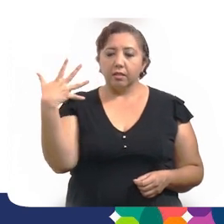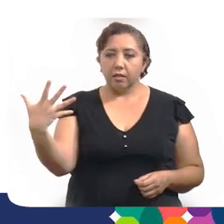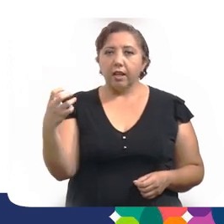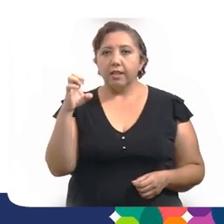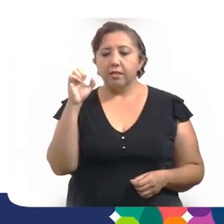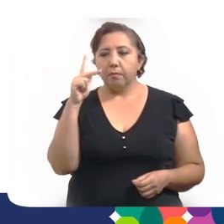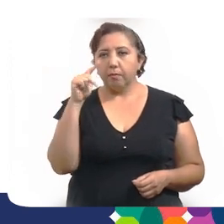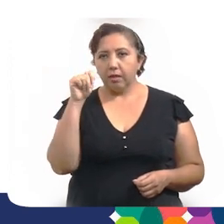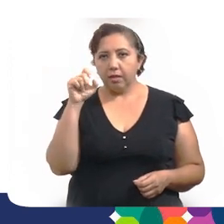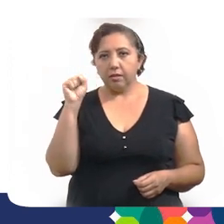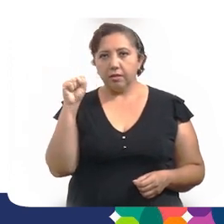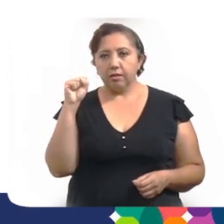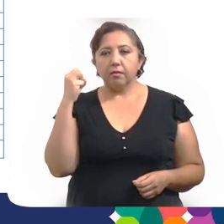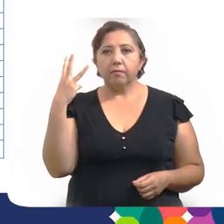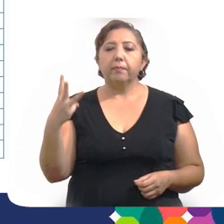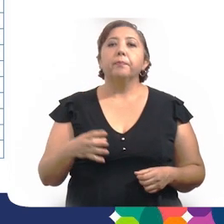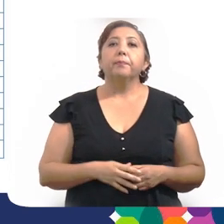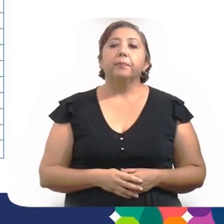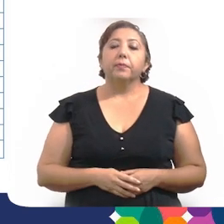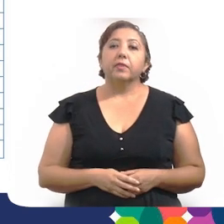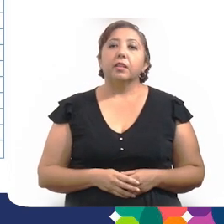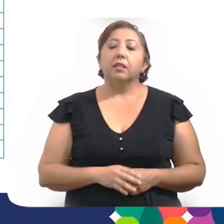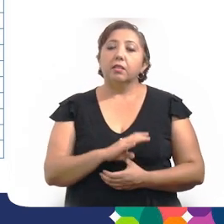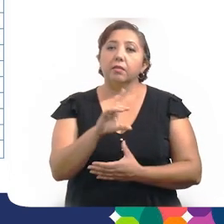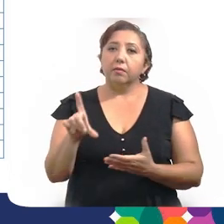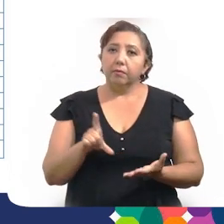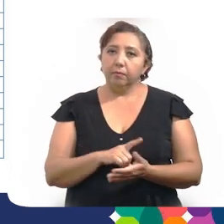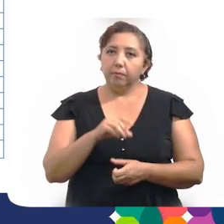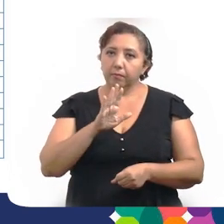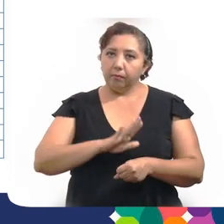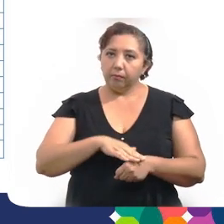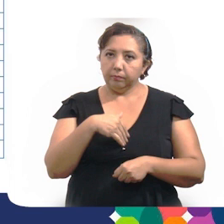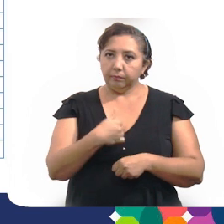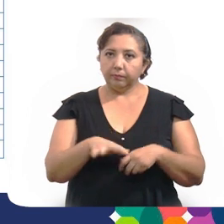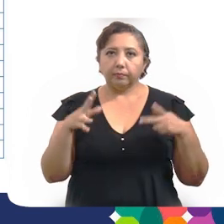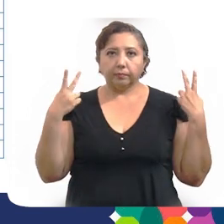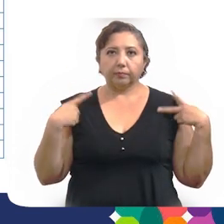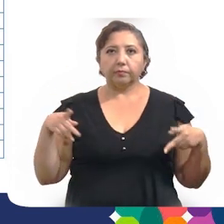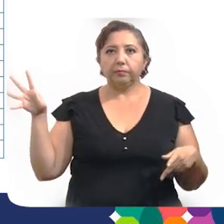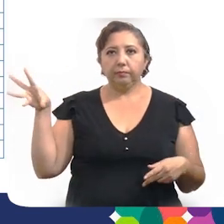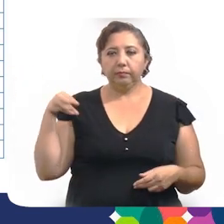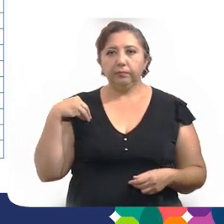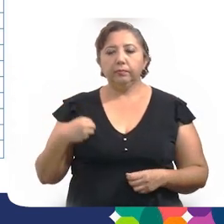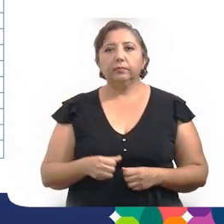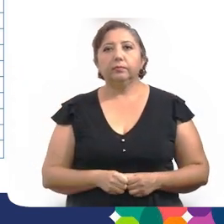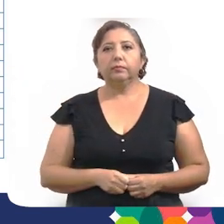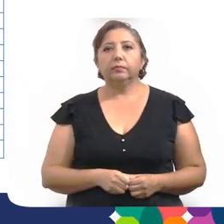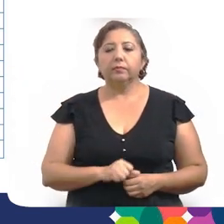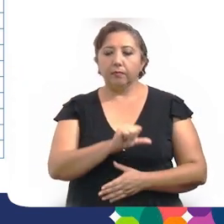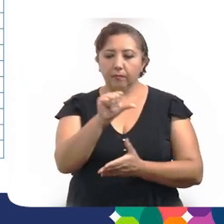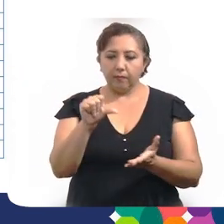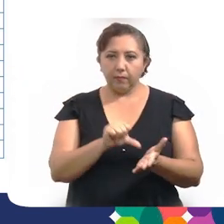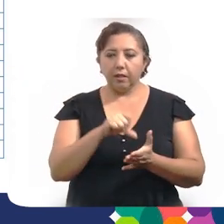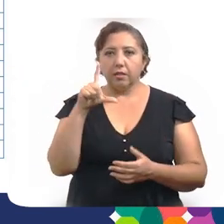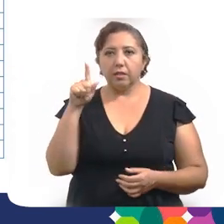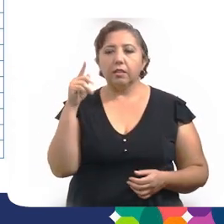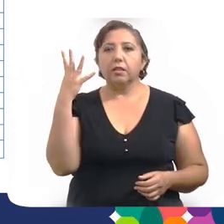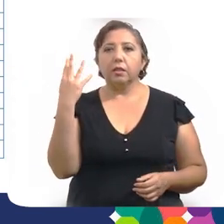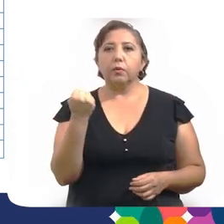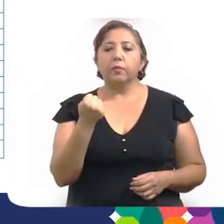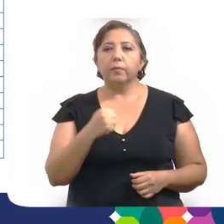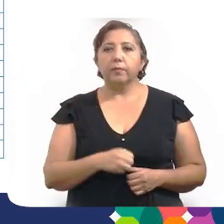y Espita 63. Las colonias de Mérida con mayor número de personas contagiadas son Centro con